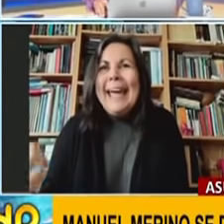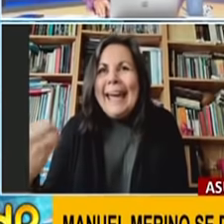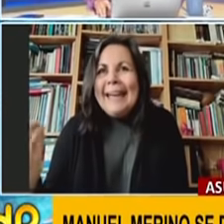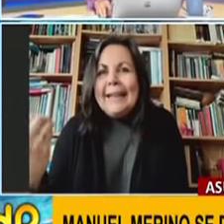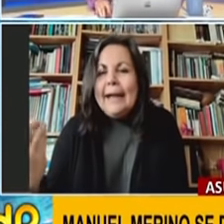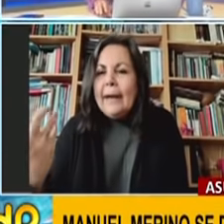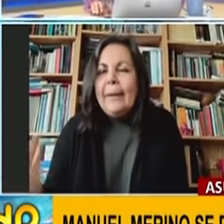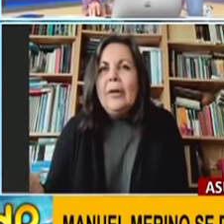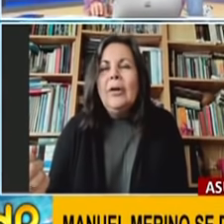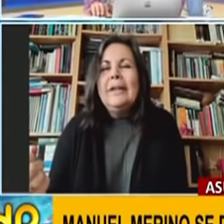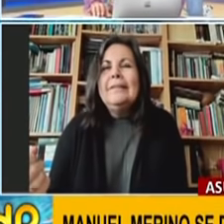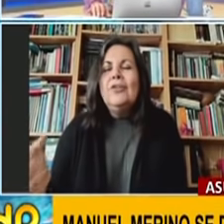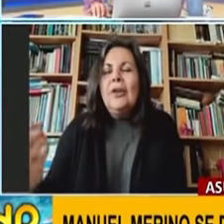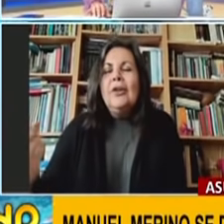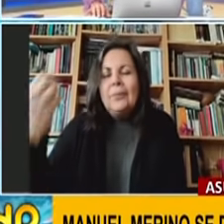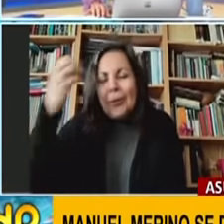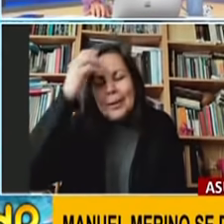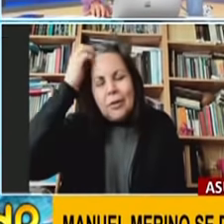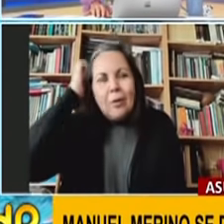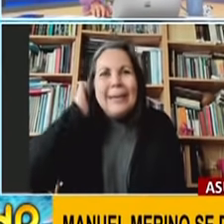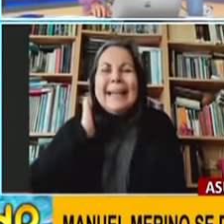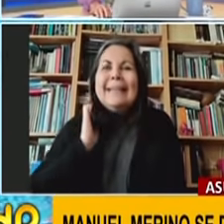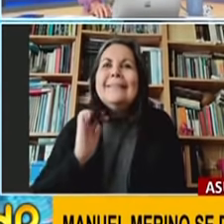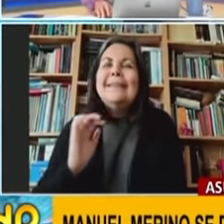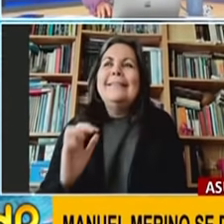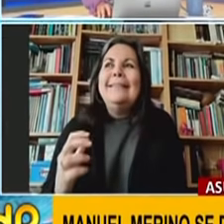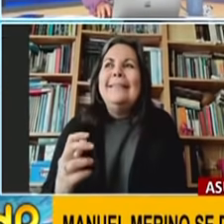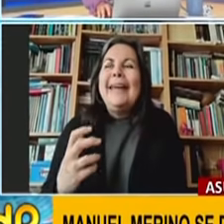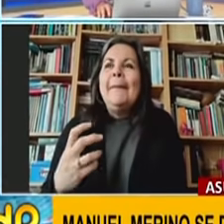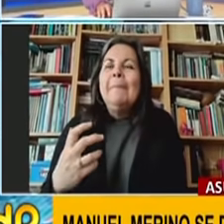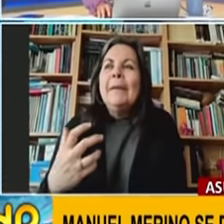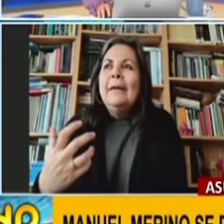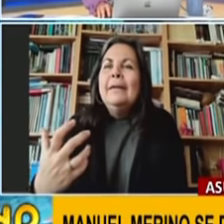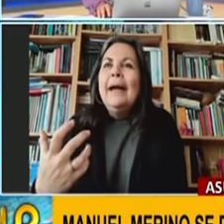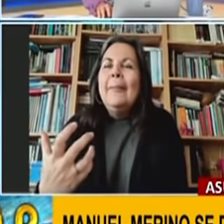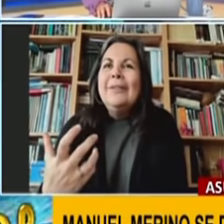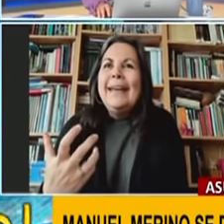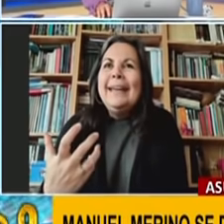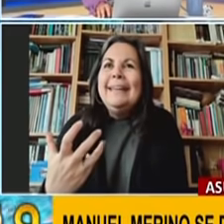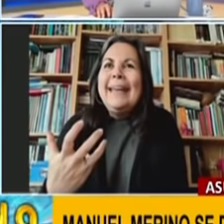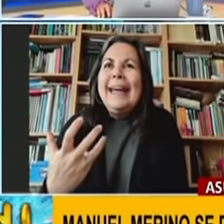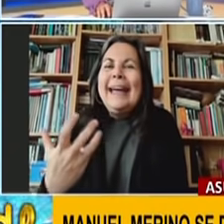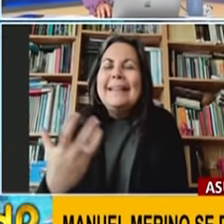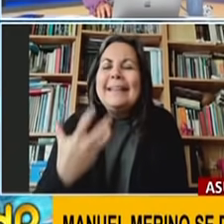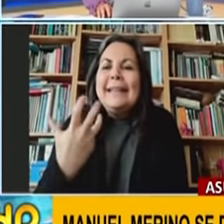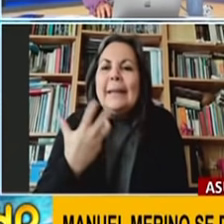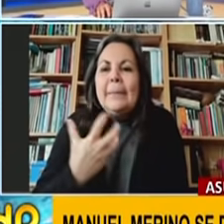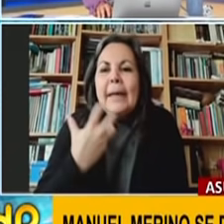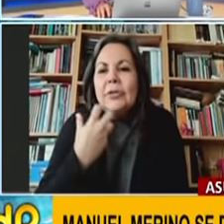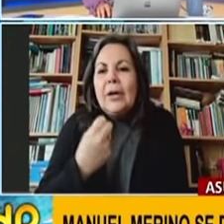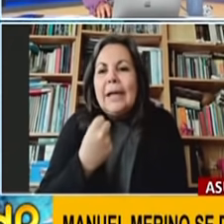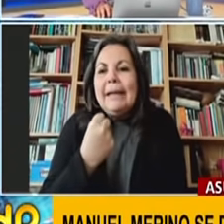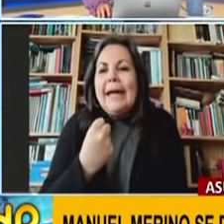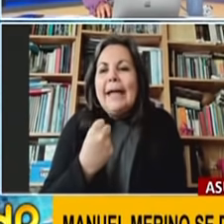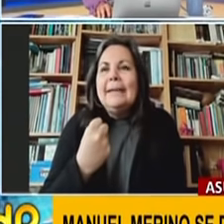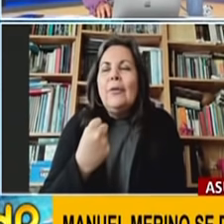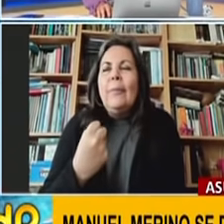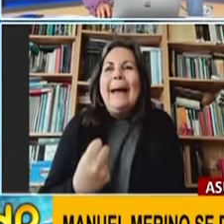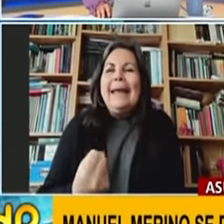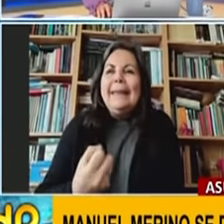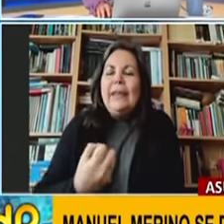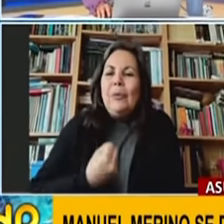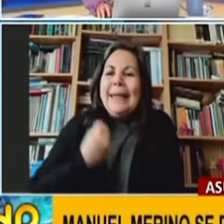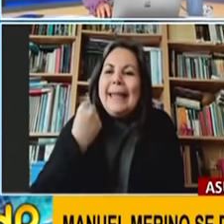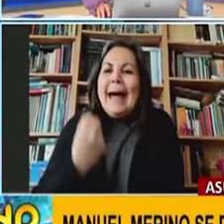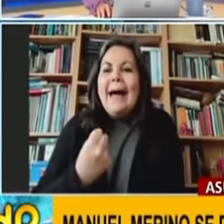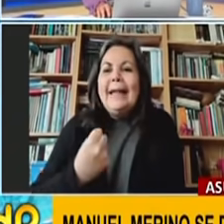solamente ética, de valores, sino sobre todo una crisis de, digamos, de ese sentimiento que debería de tener un